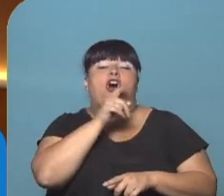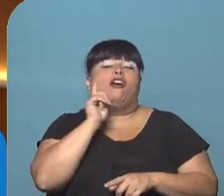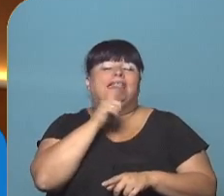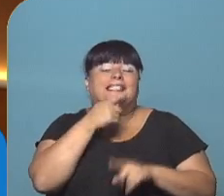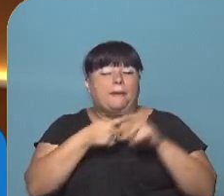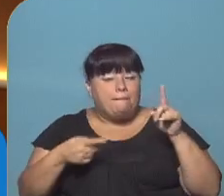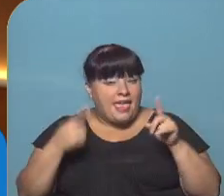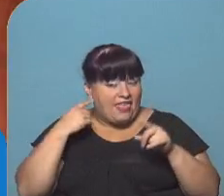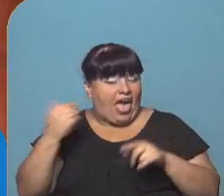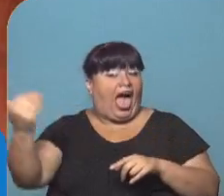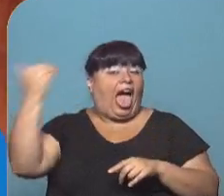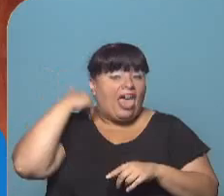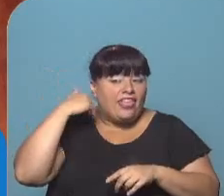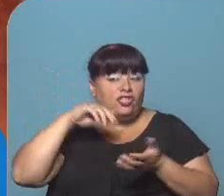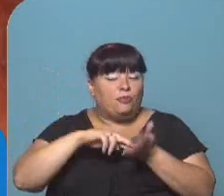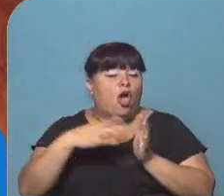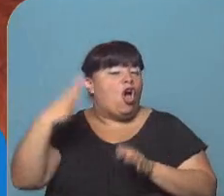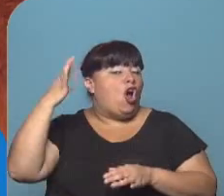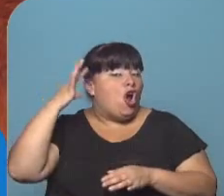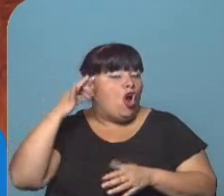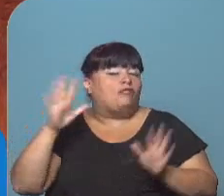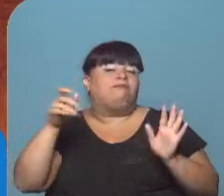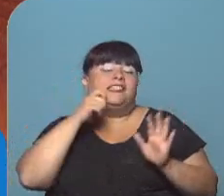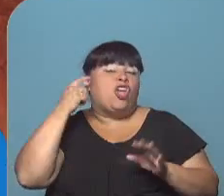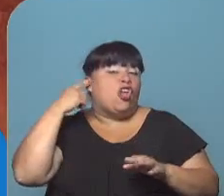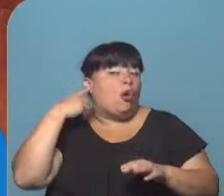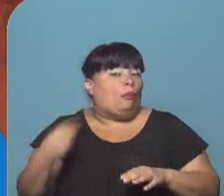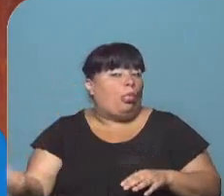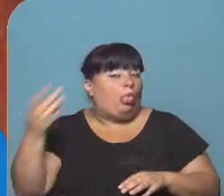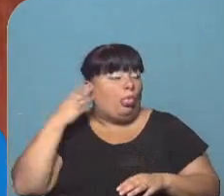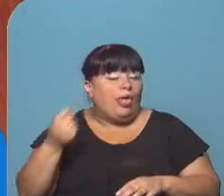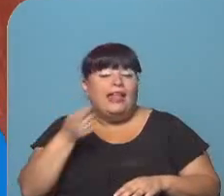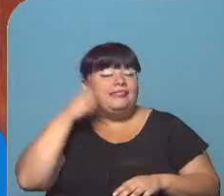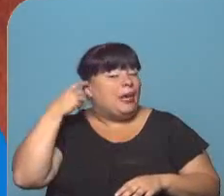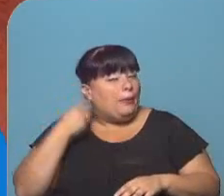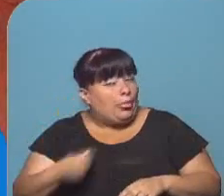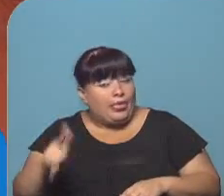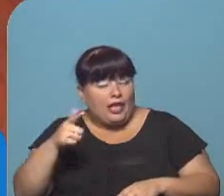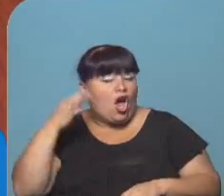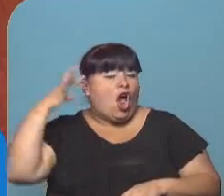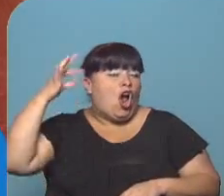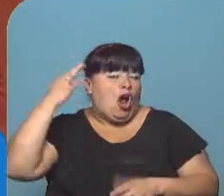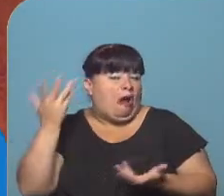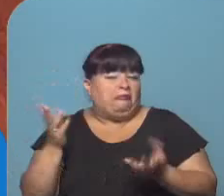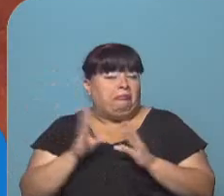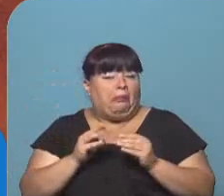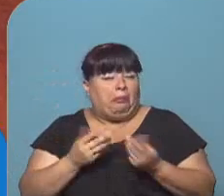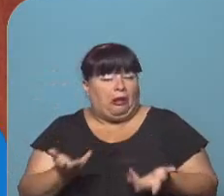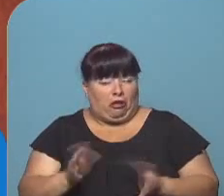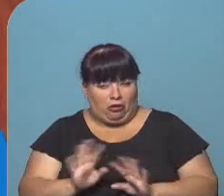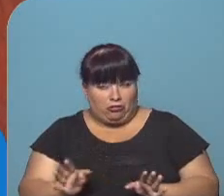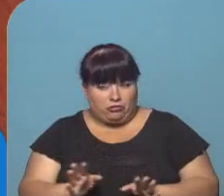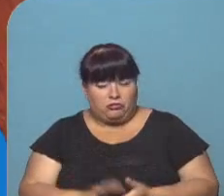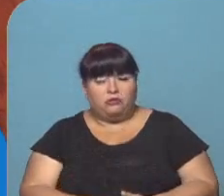como el problema está adentro, las gotas, salvo que el oído supure, si no supura, las gotas de oído no tienen ninguna